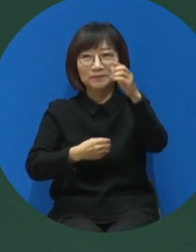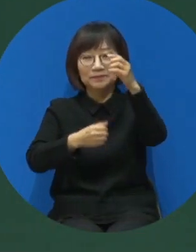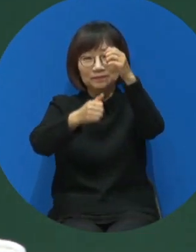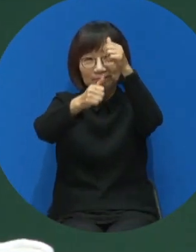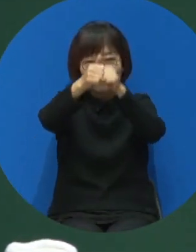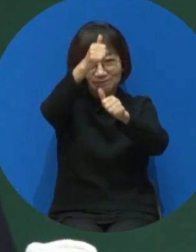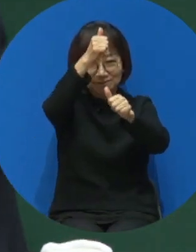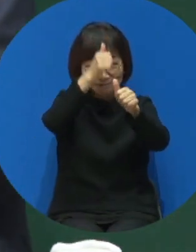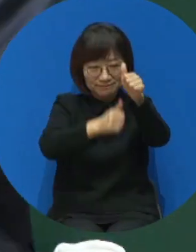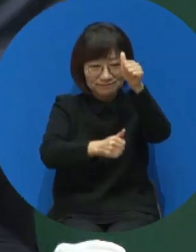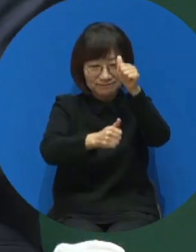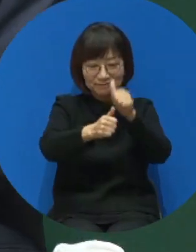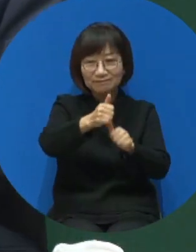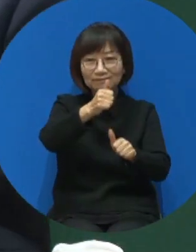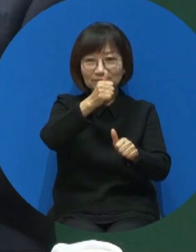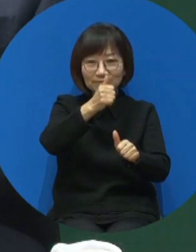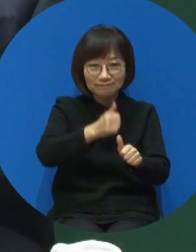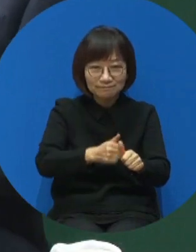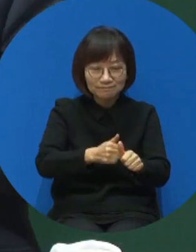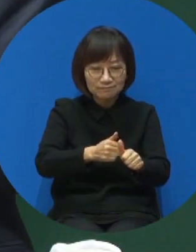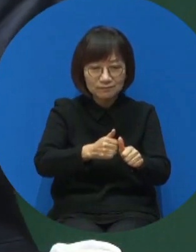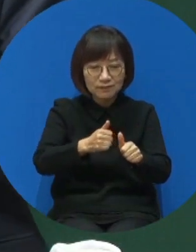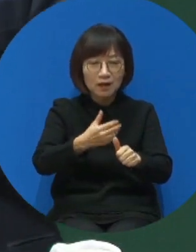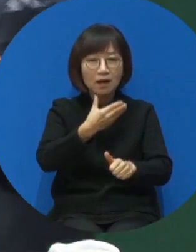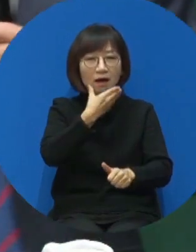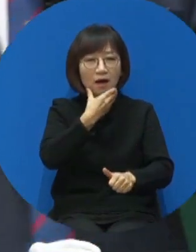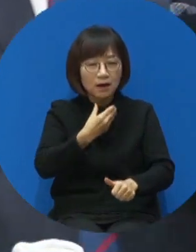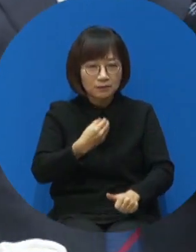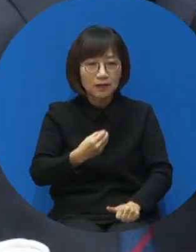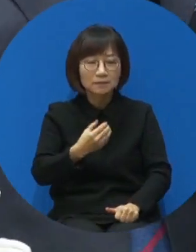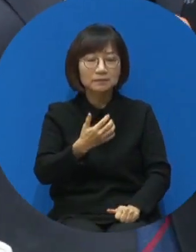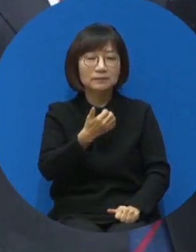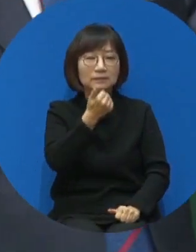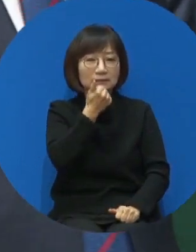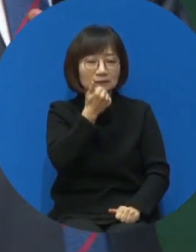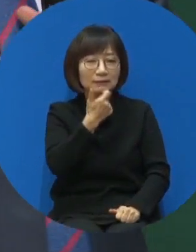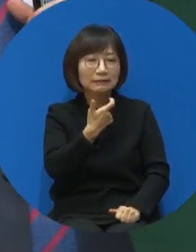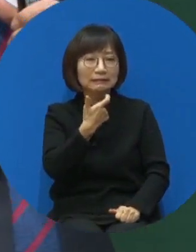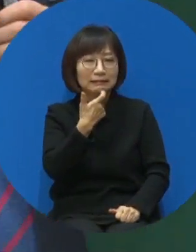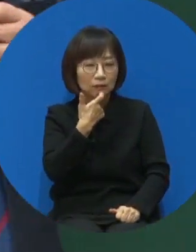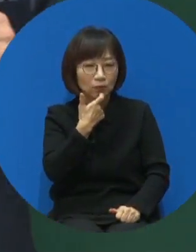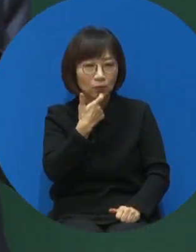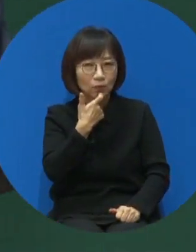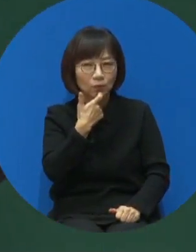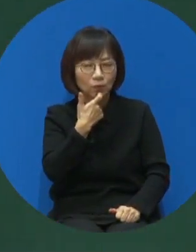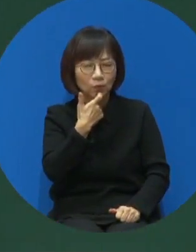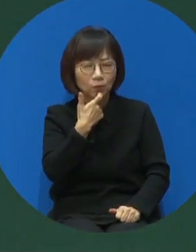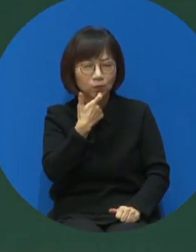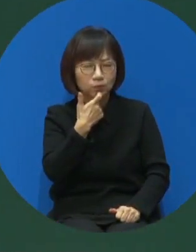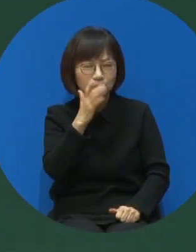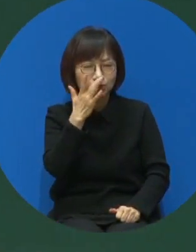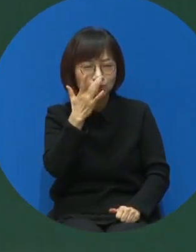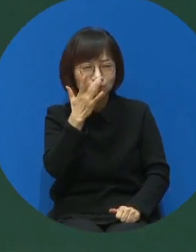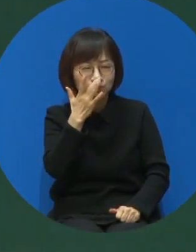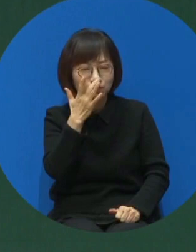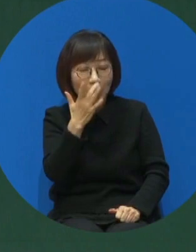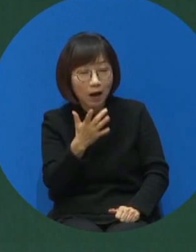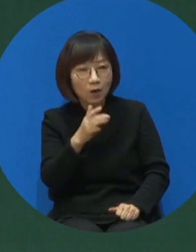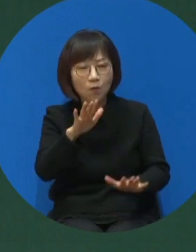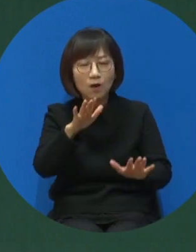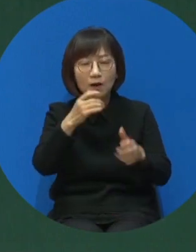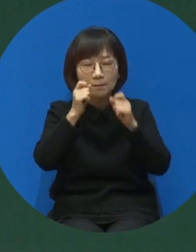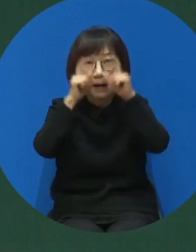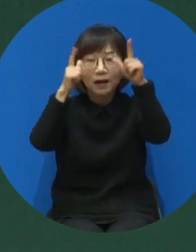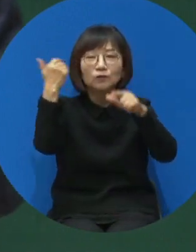sé dónde yo serví que tuvieron cuatro generaciones en la familia de abraham y no de sabios a otro pero jose lo descubrió en sabido lugar o